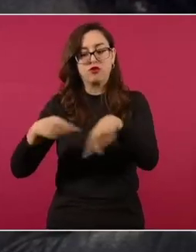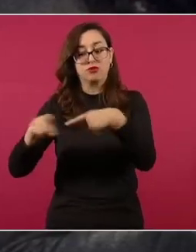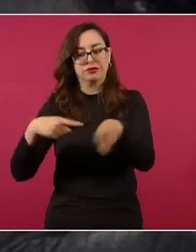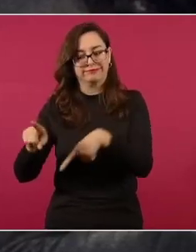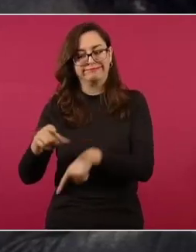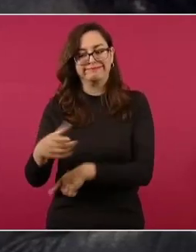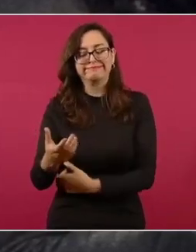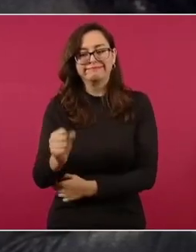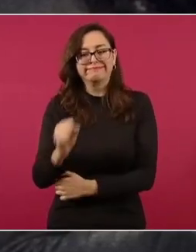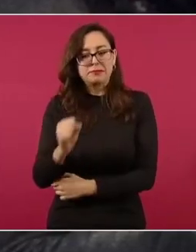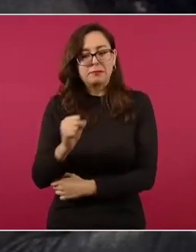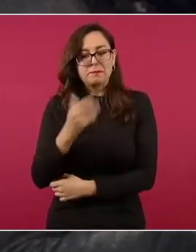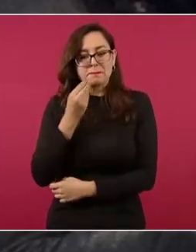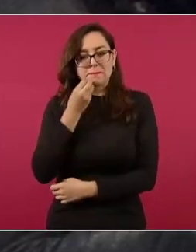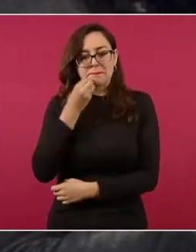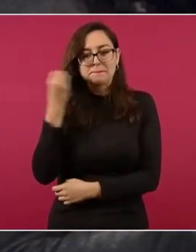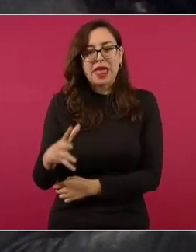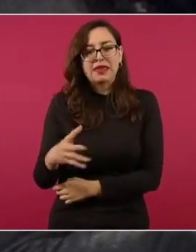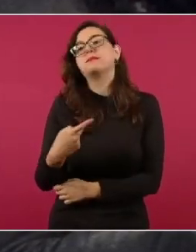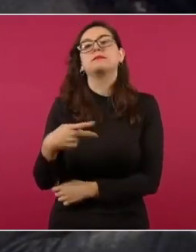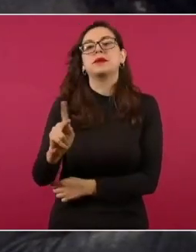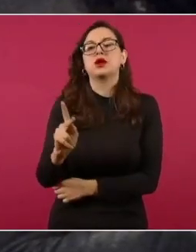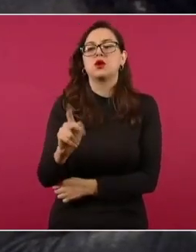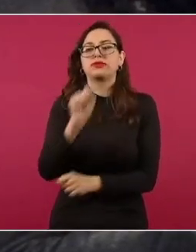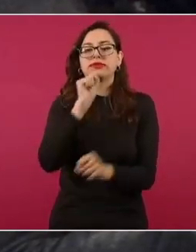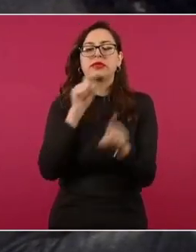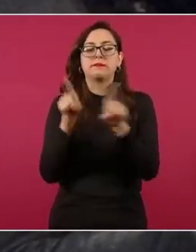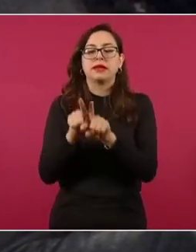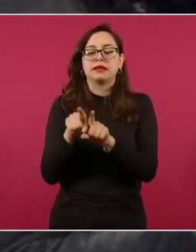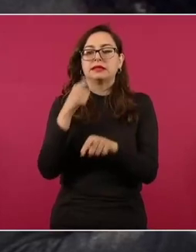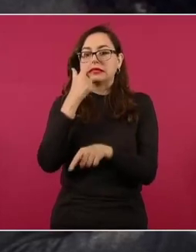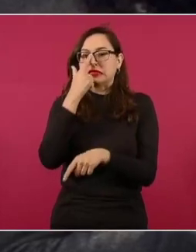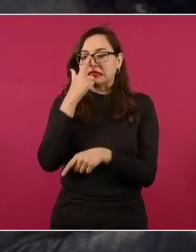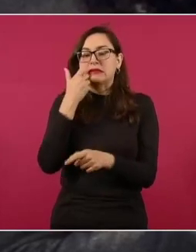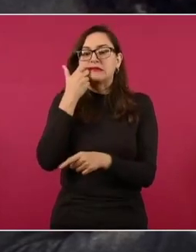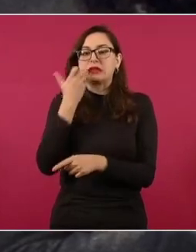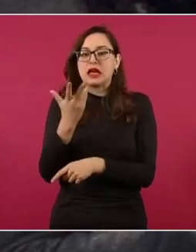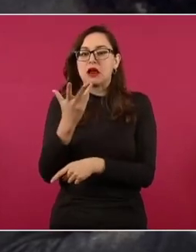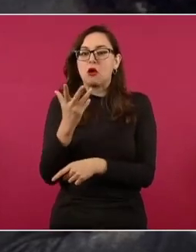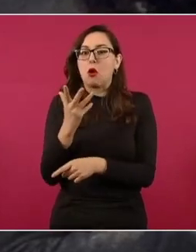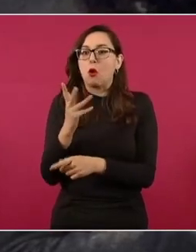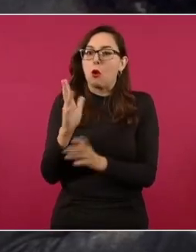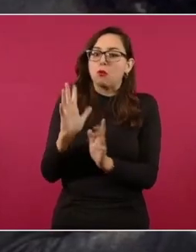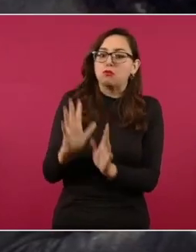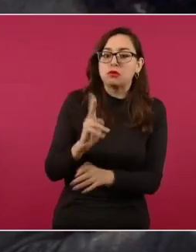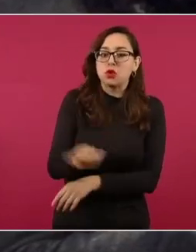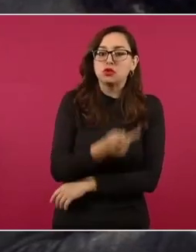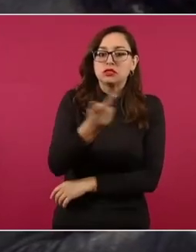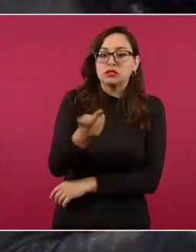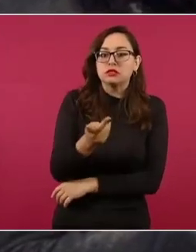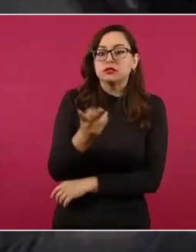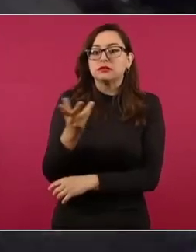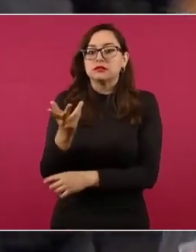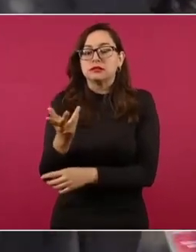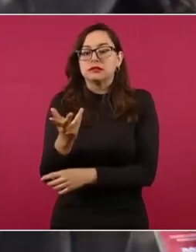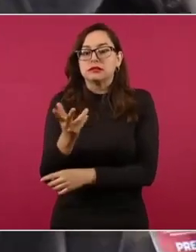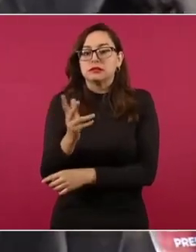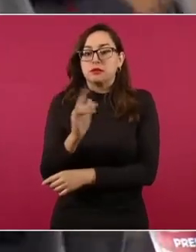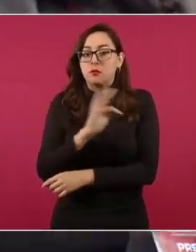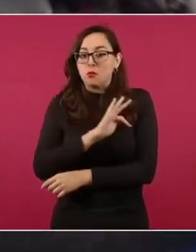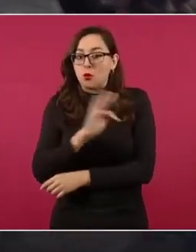es preguntarle al canciller también y a usted como presidente, ¿se va a enviar finalmente, como se tenía contemplado, se ha dicho la